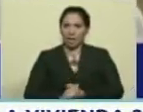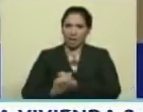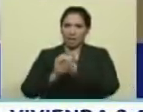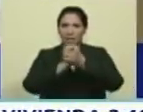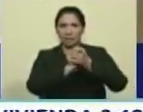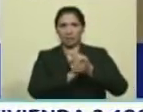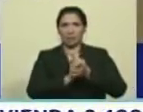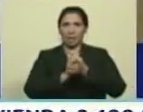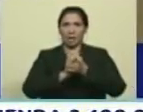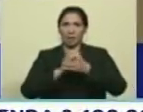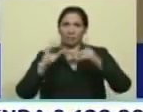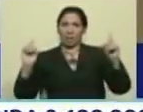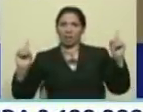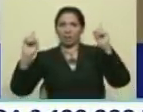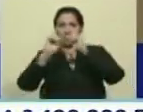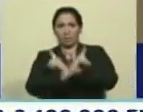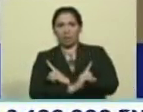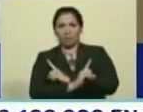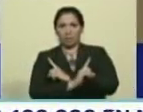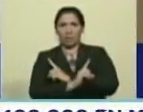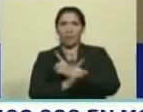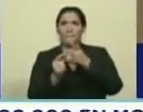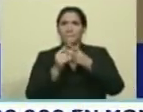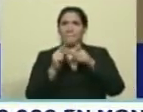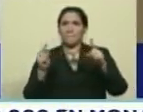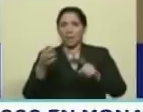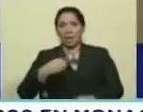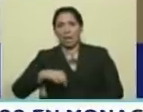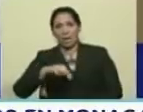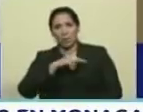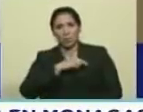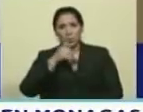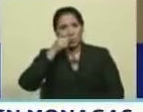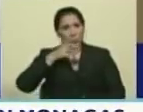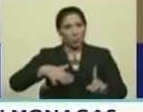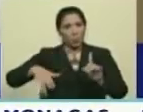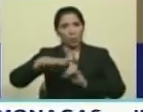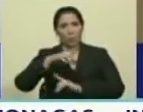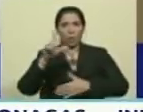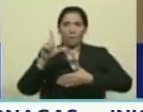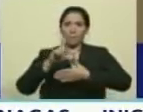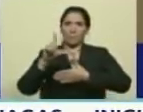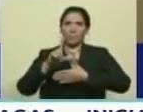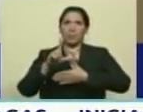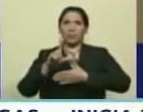alternativa, para los pueblos de nuestra América, el ALBA,